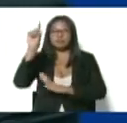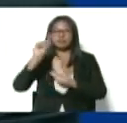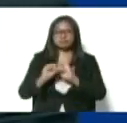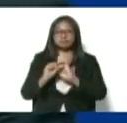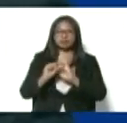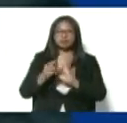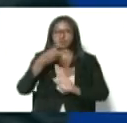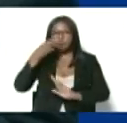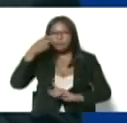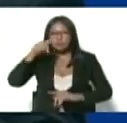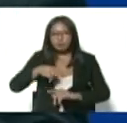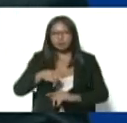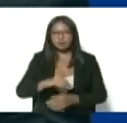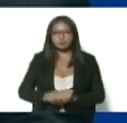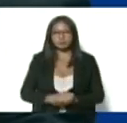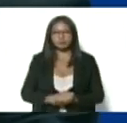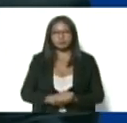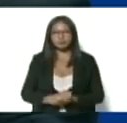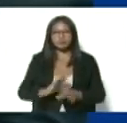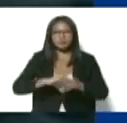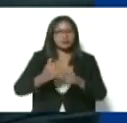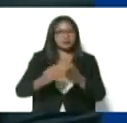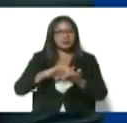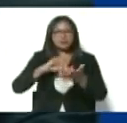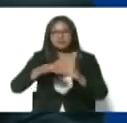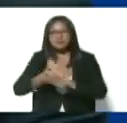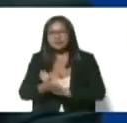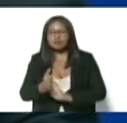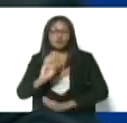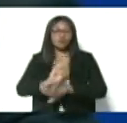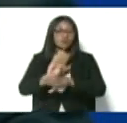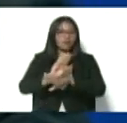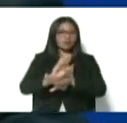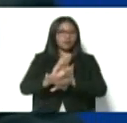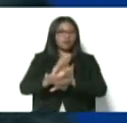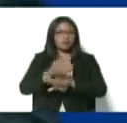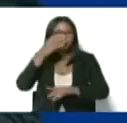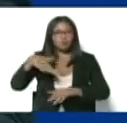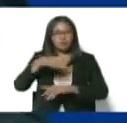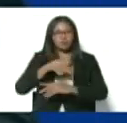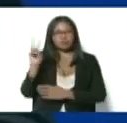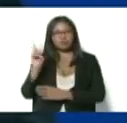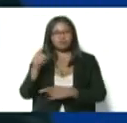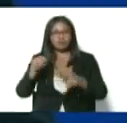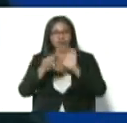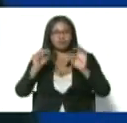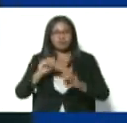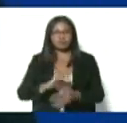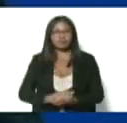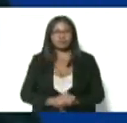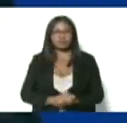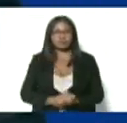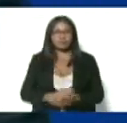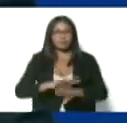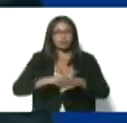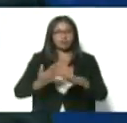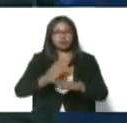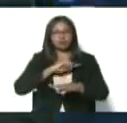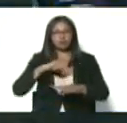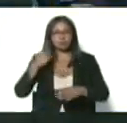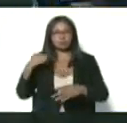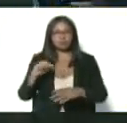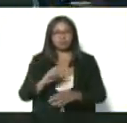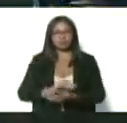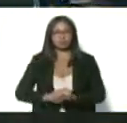consumo en el mundo algo que que se lo debemos a la prevención y se lo debemos al pueblo venezolano noble que tenemos